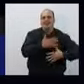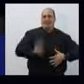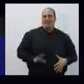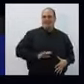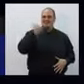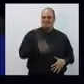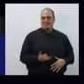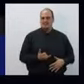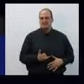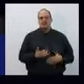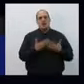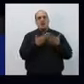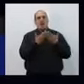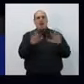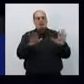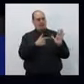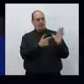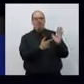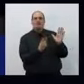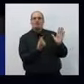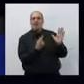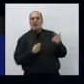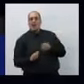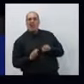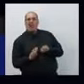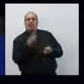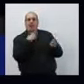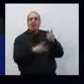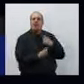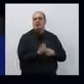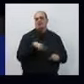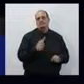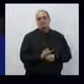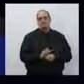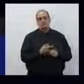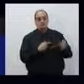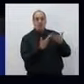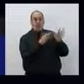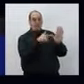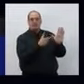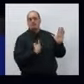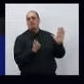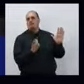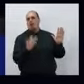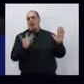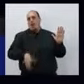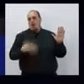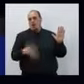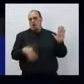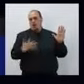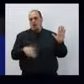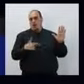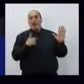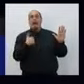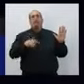la libertad es un valor que no se puede negociar y tenemos que valorarla sin necesidad sin necesidad de tener